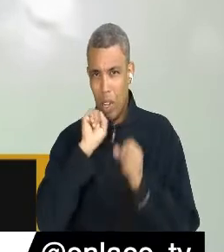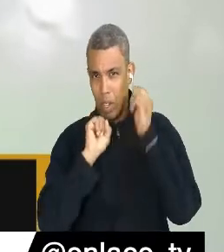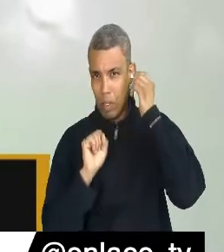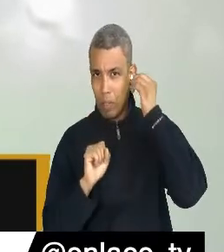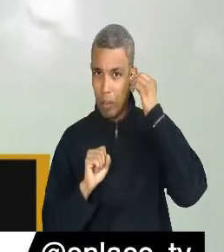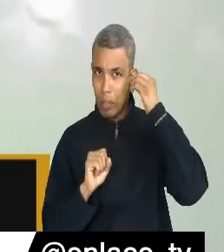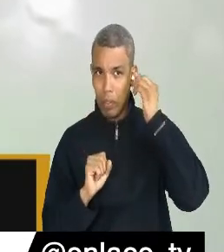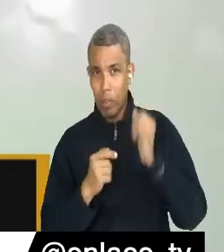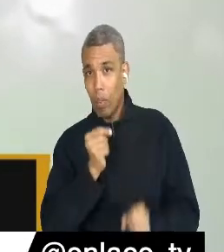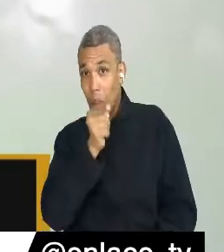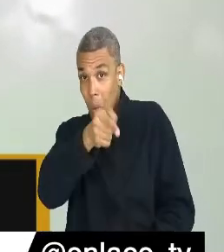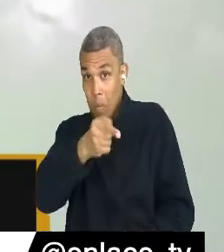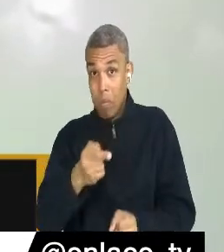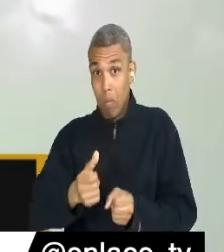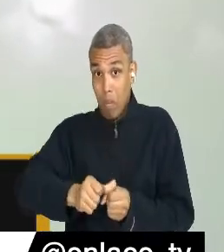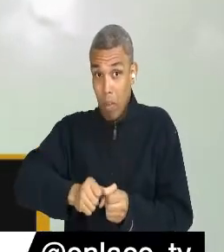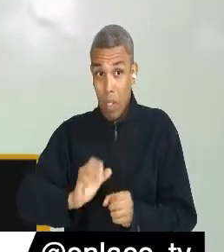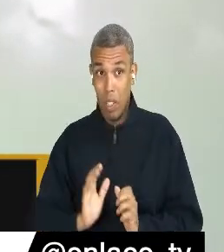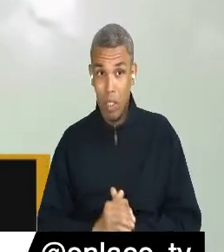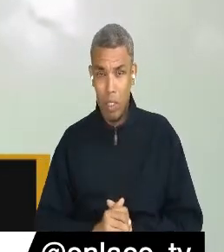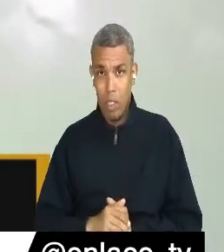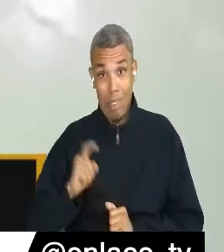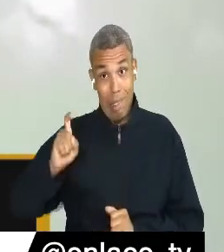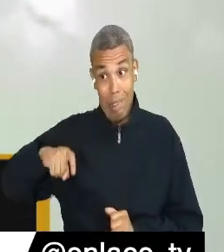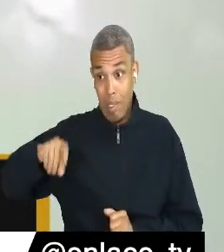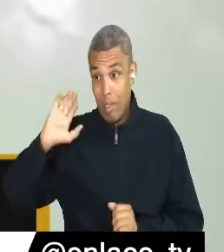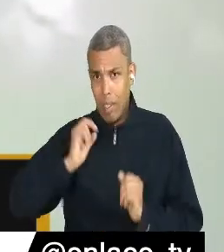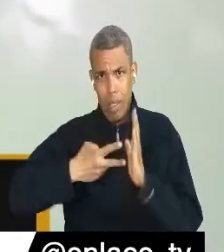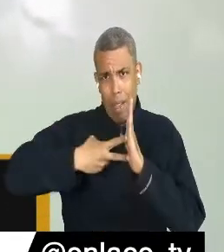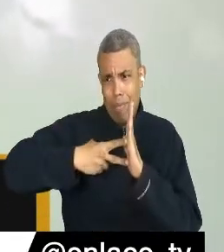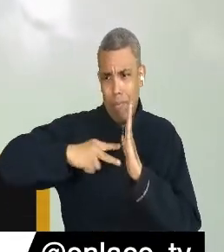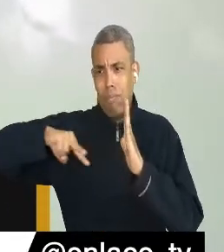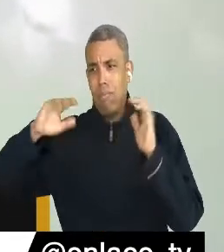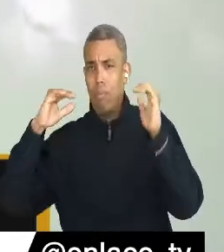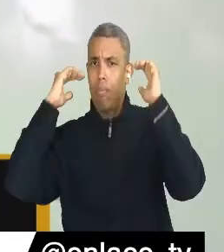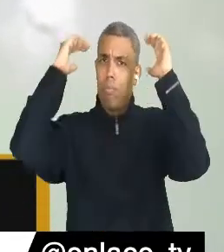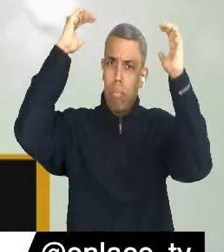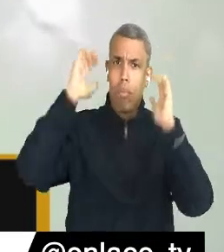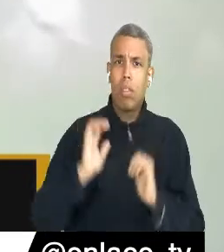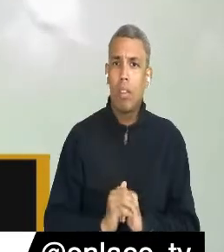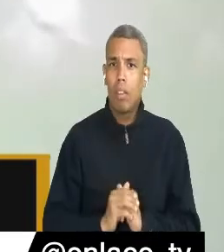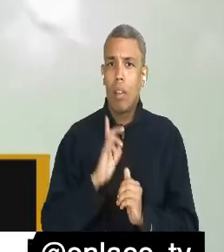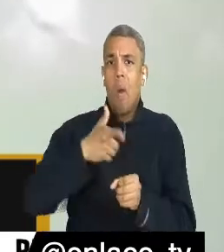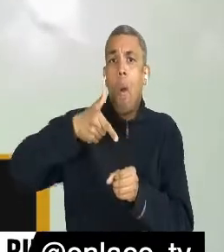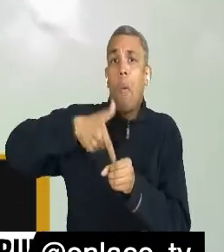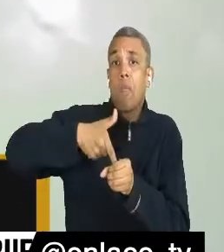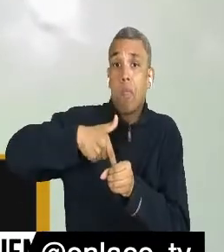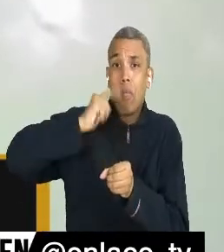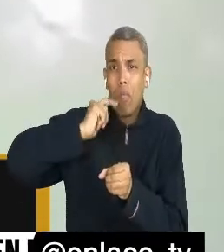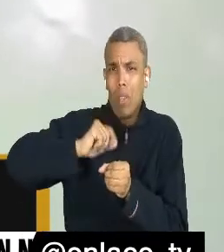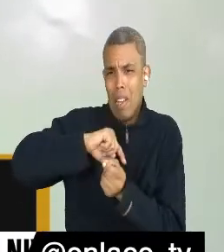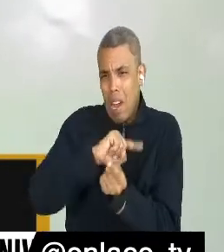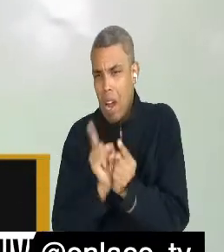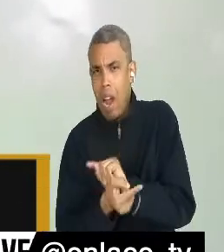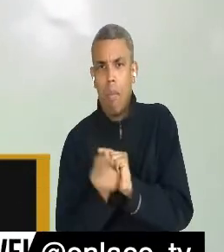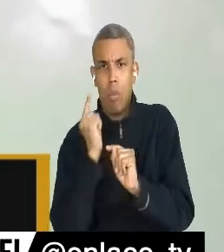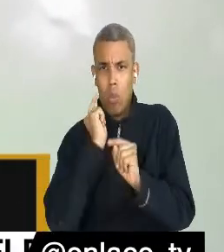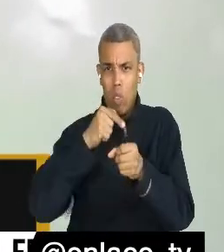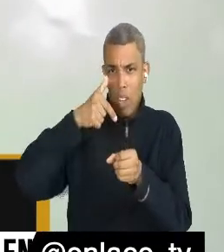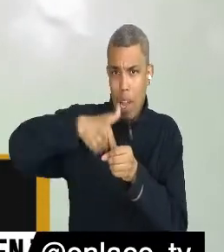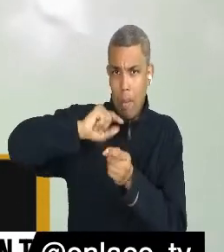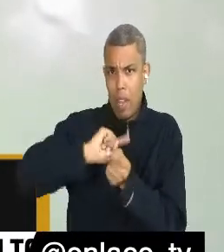Tecnología que están adaptando es una tecnología muy necesaria para ir limpiando la calidad de la gasolina que estamos produciendo y es una